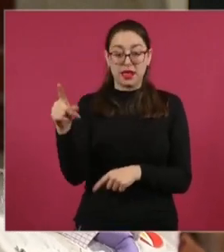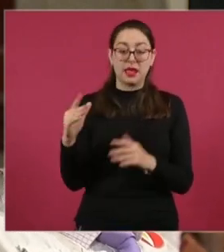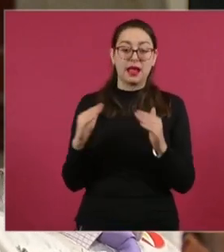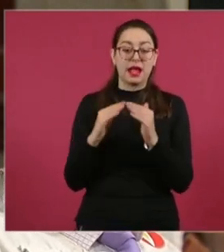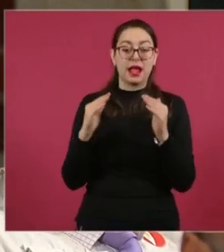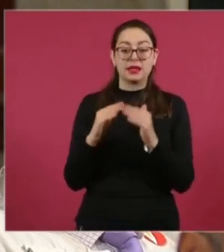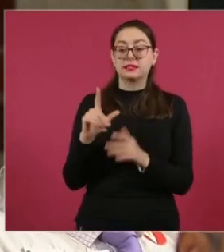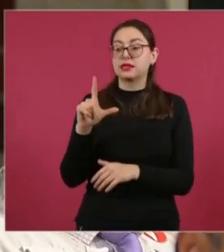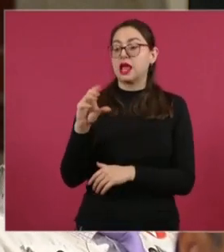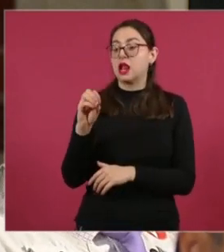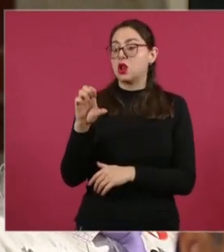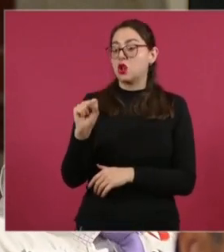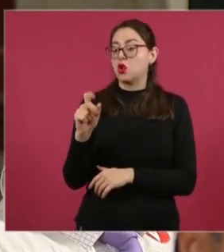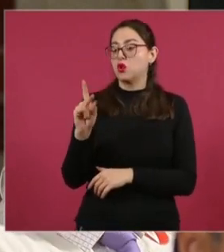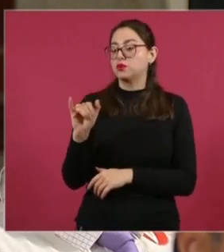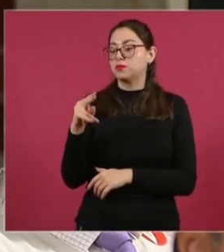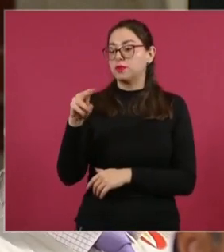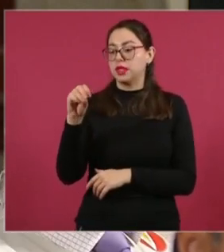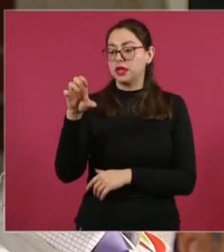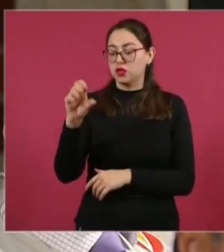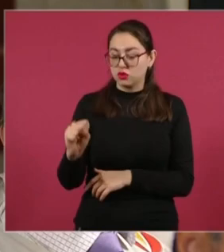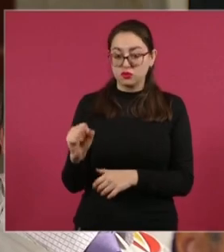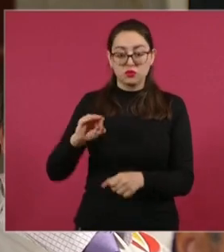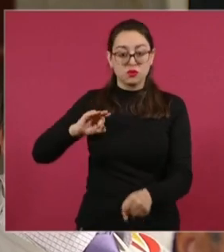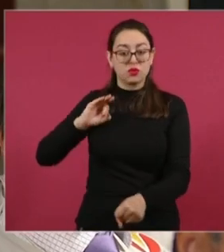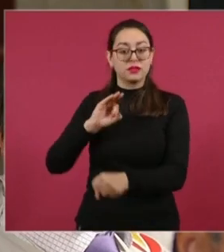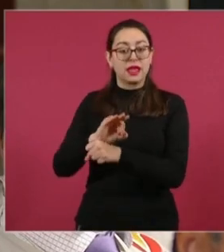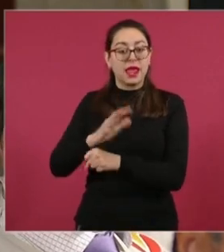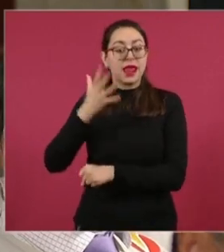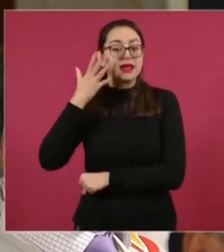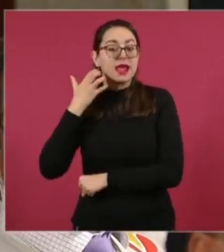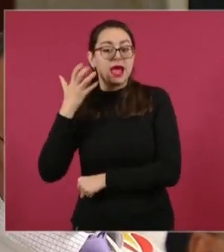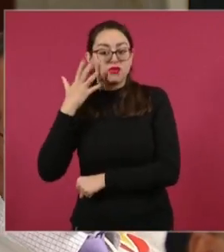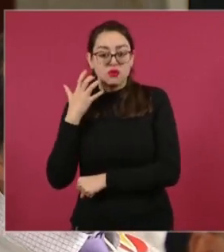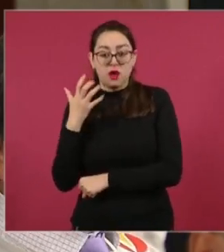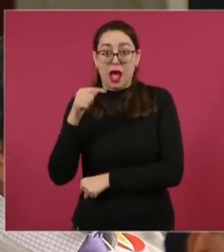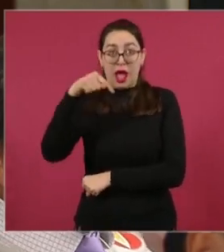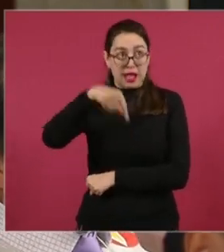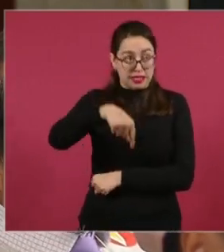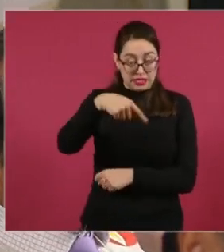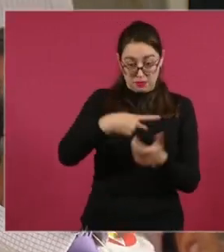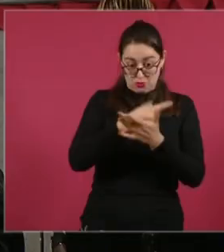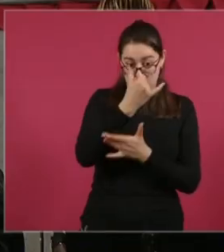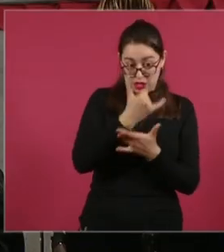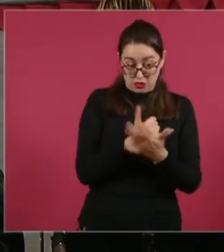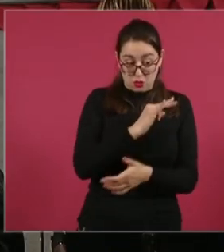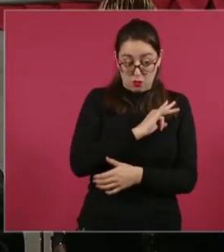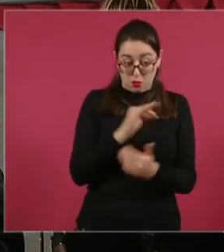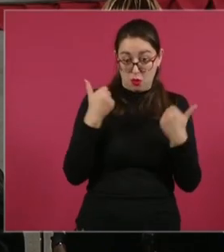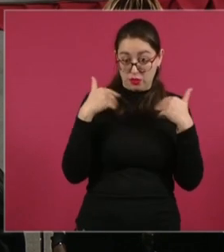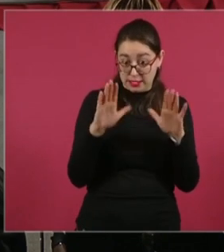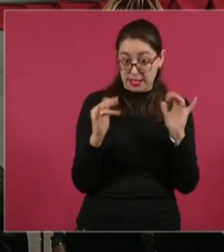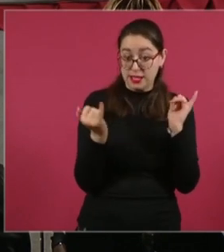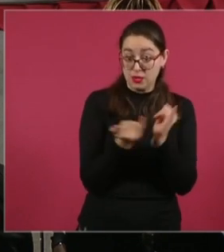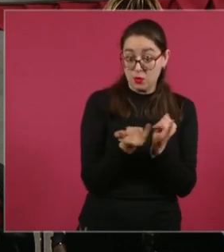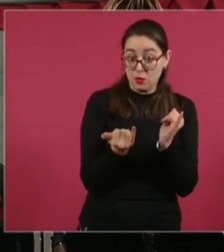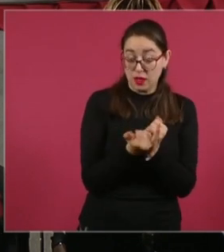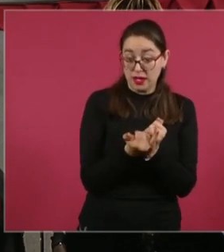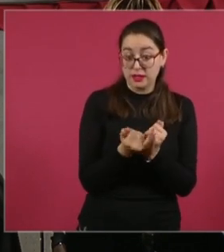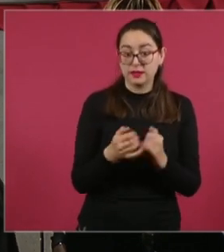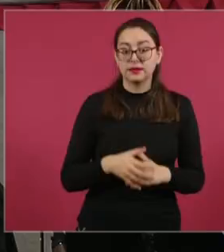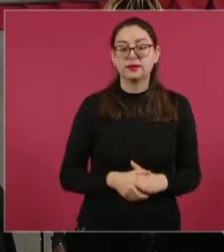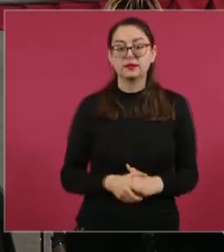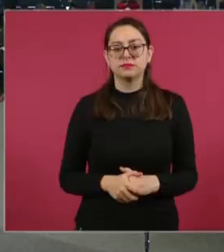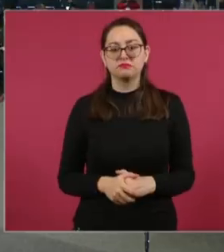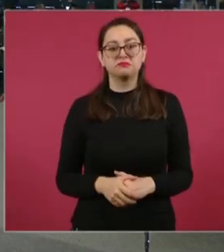¿Se podría replicar este mismo proyecto en Palacio Nacional? ¿Alguna respuesta a estos comentarios? No, pues